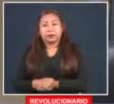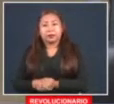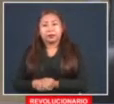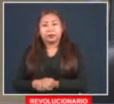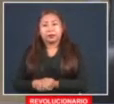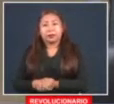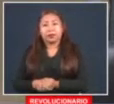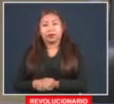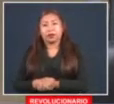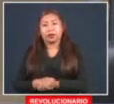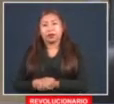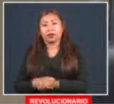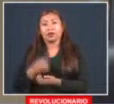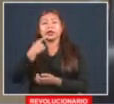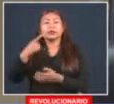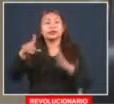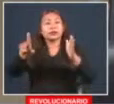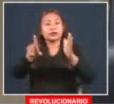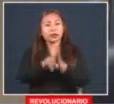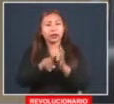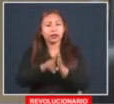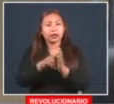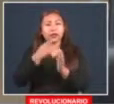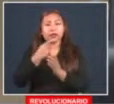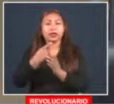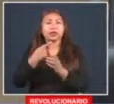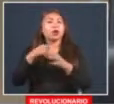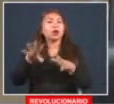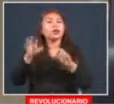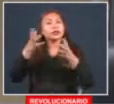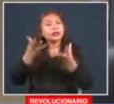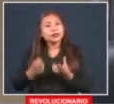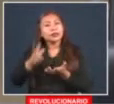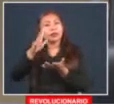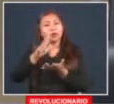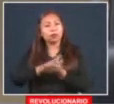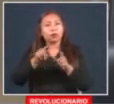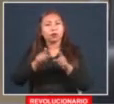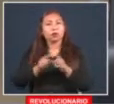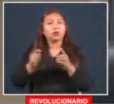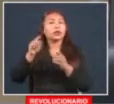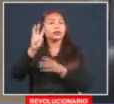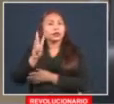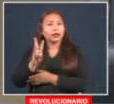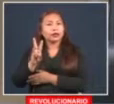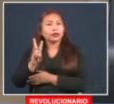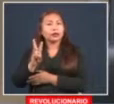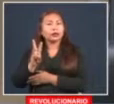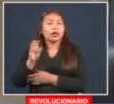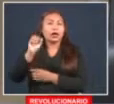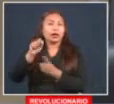todo? Ustedes lo saben, en la ley que querían sancionar aquí de 6 a 12 años a nuestra